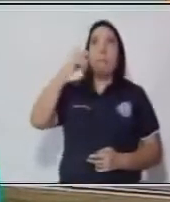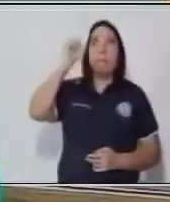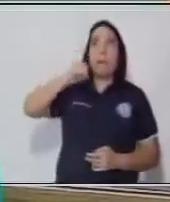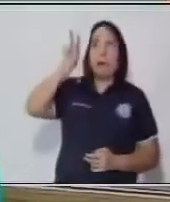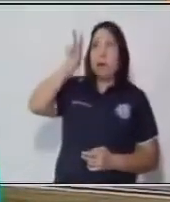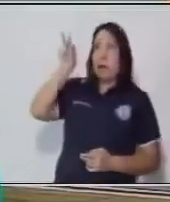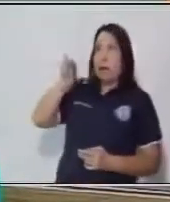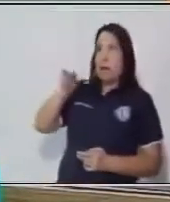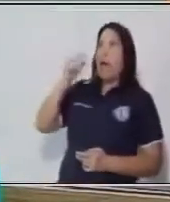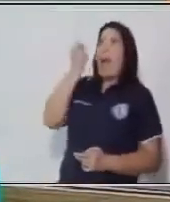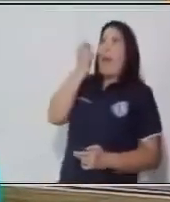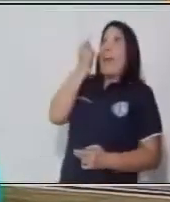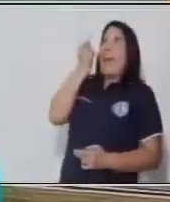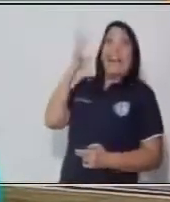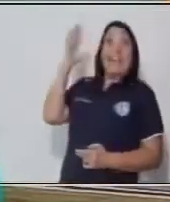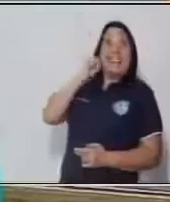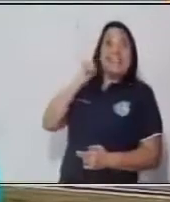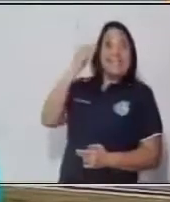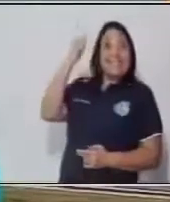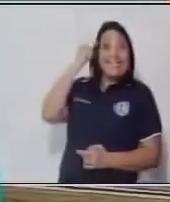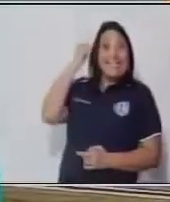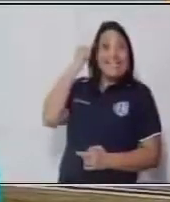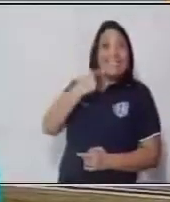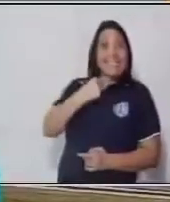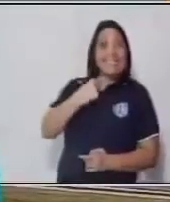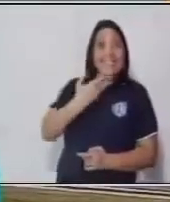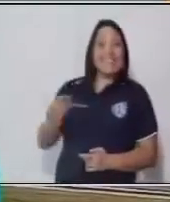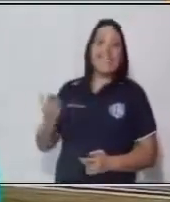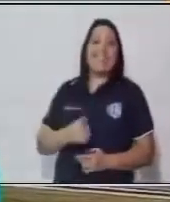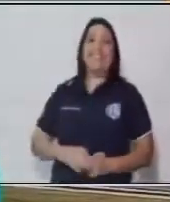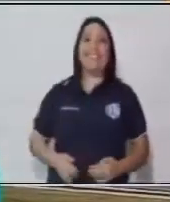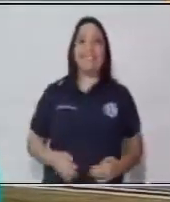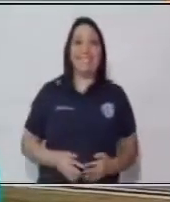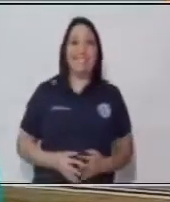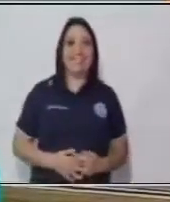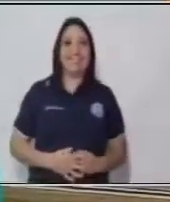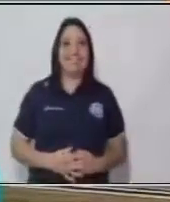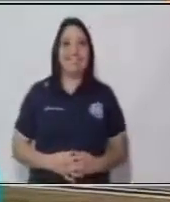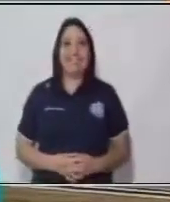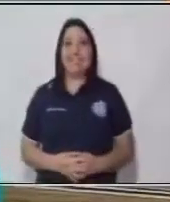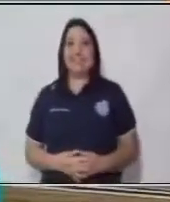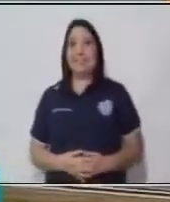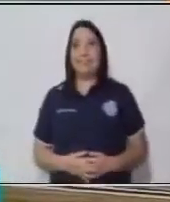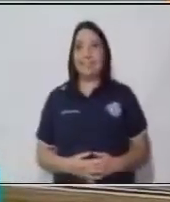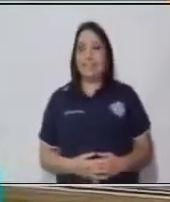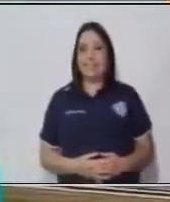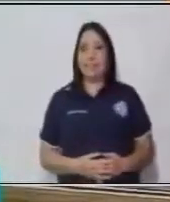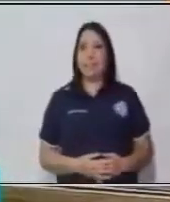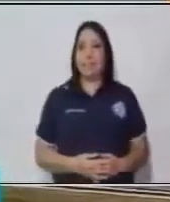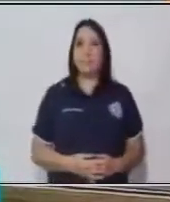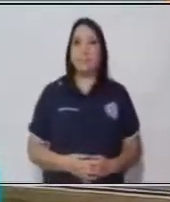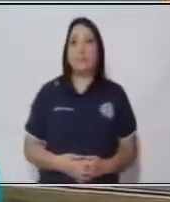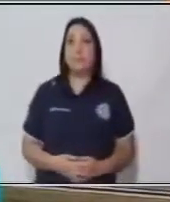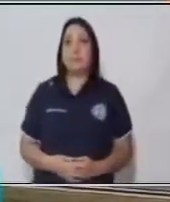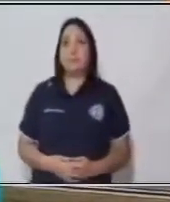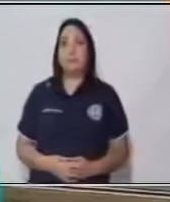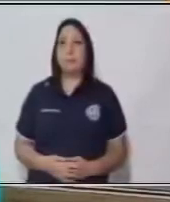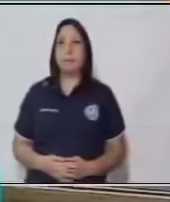el mensaje o la respuesta que está dentro de estas